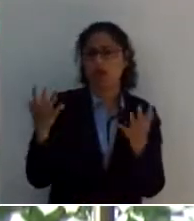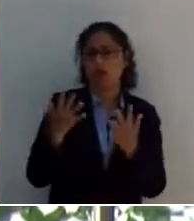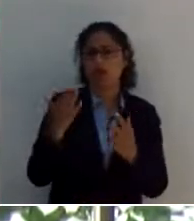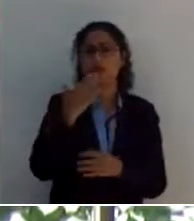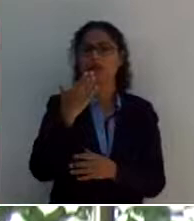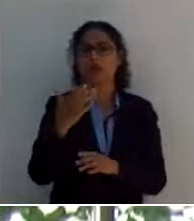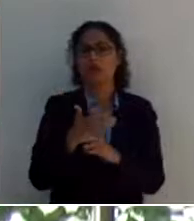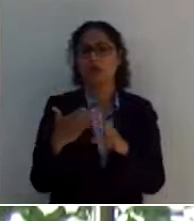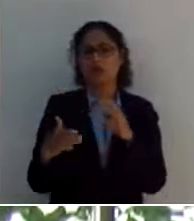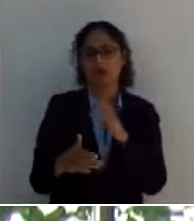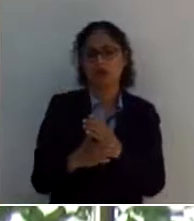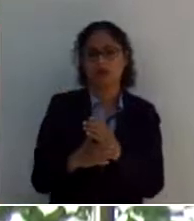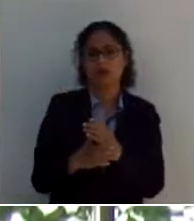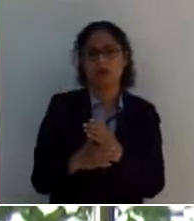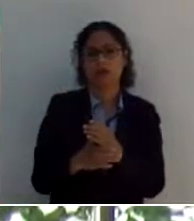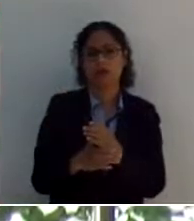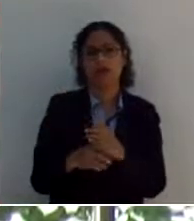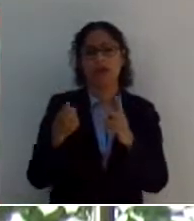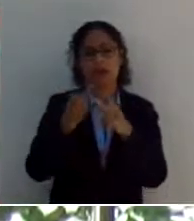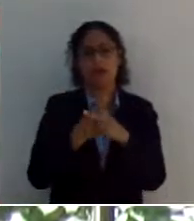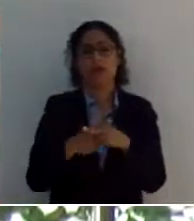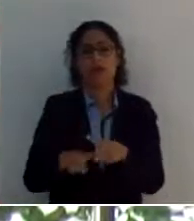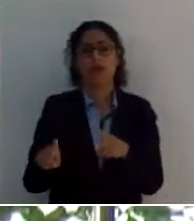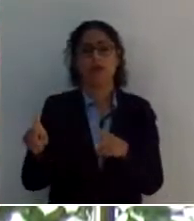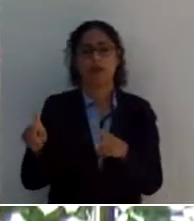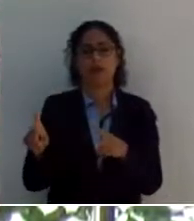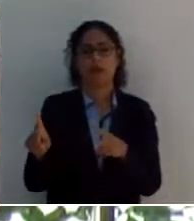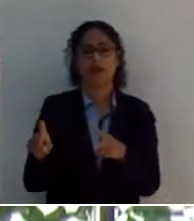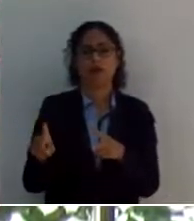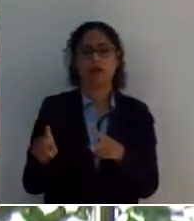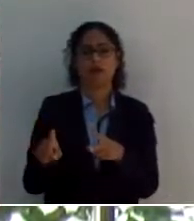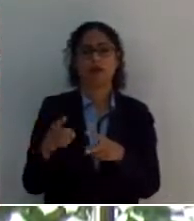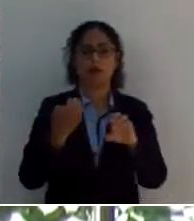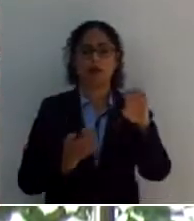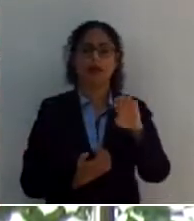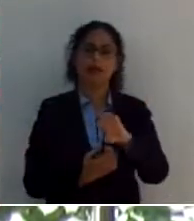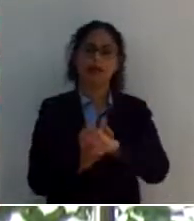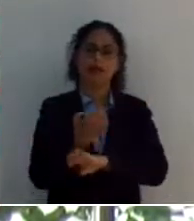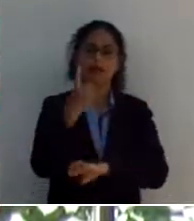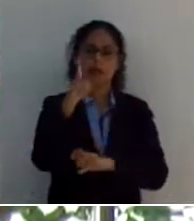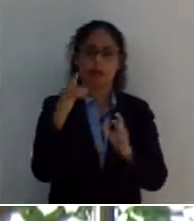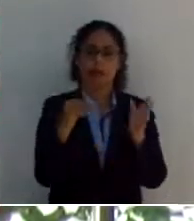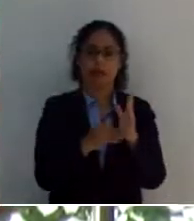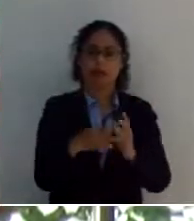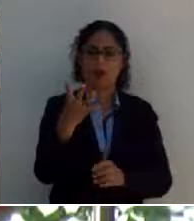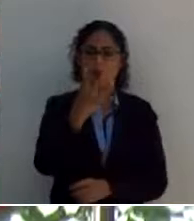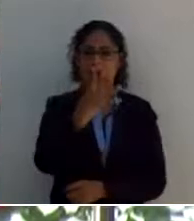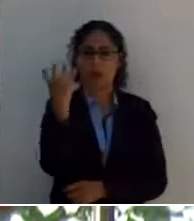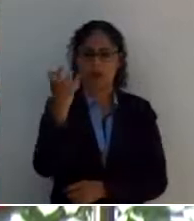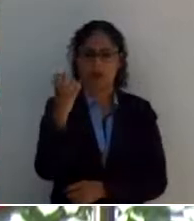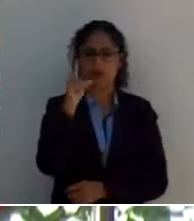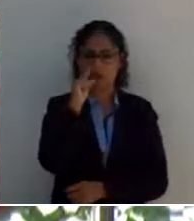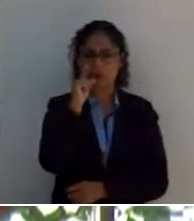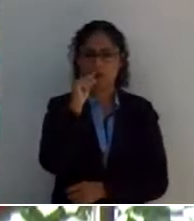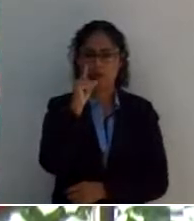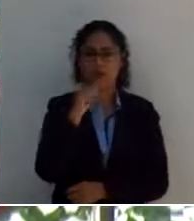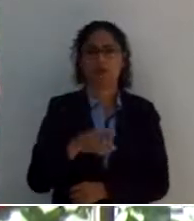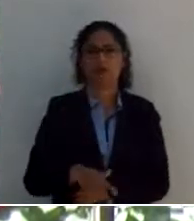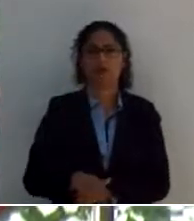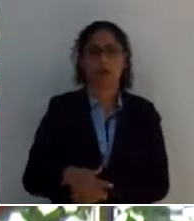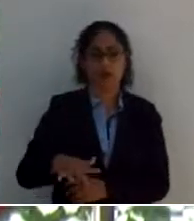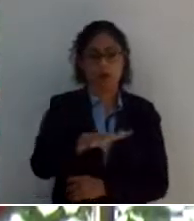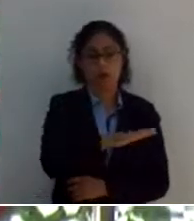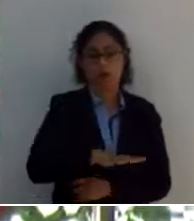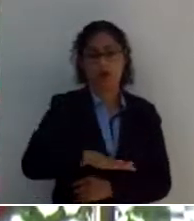grandes cosas. Arrancamos con un estado de fuerza de 1,400 elementos para todo